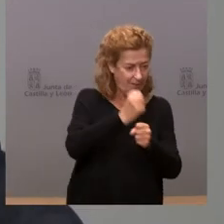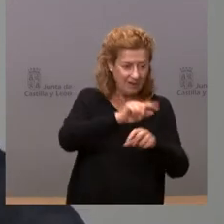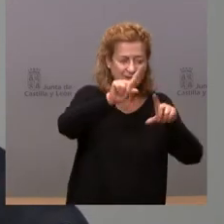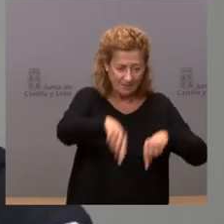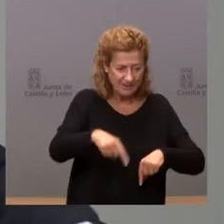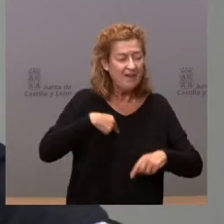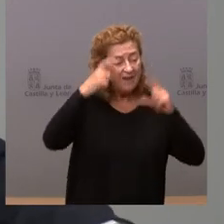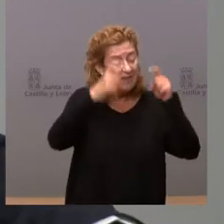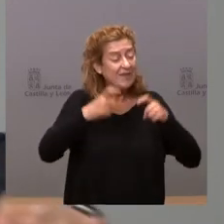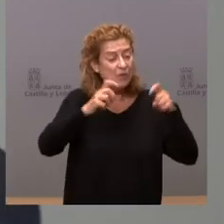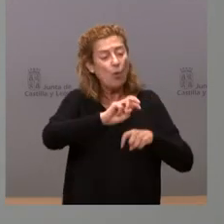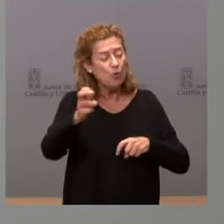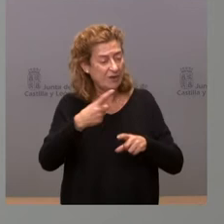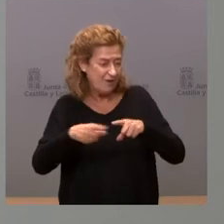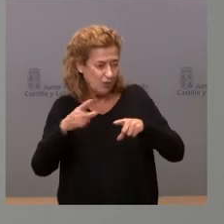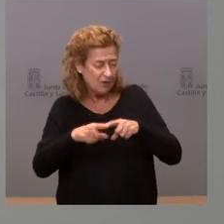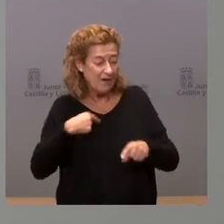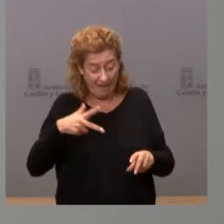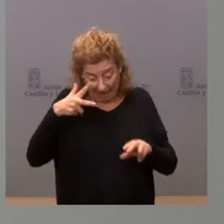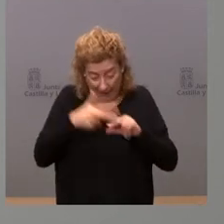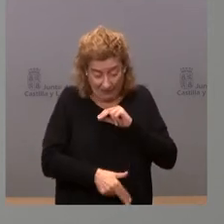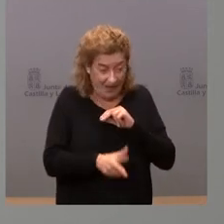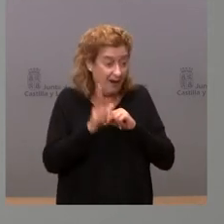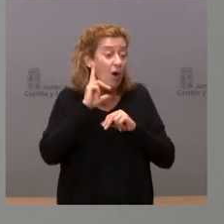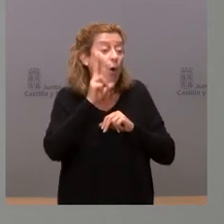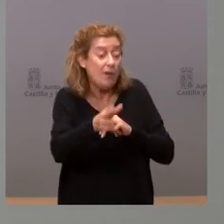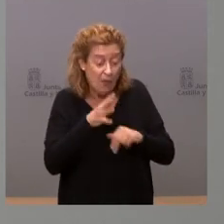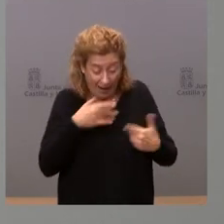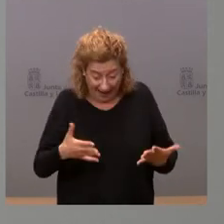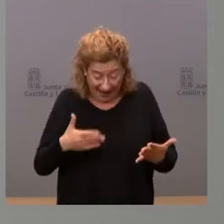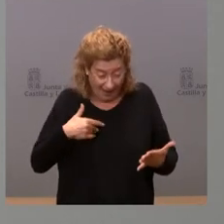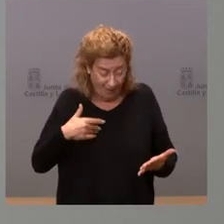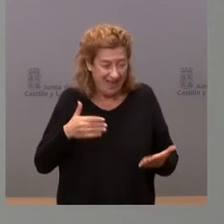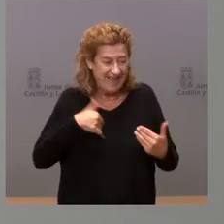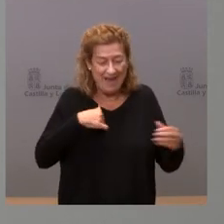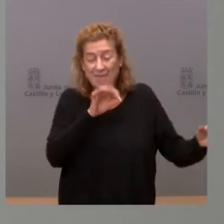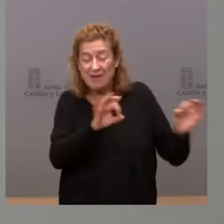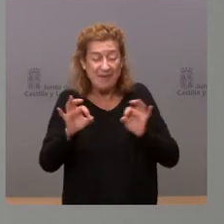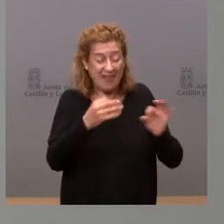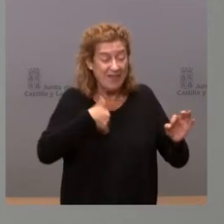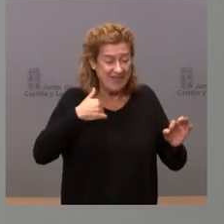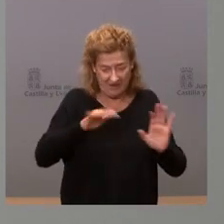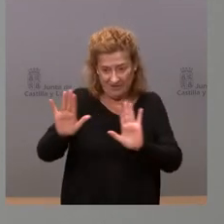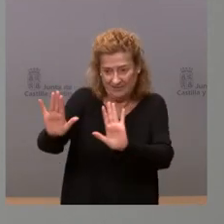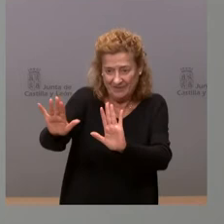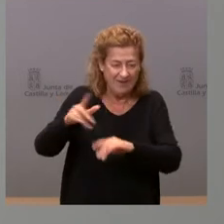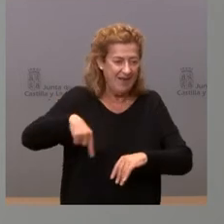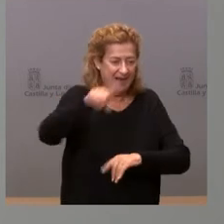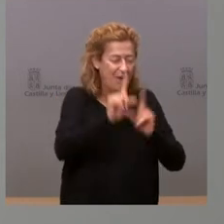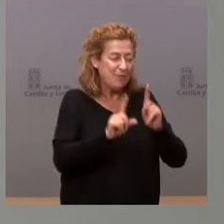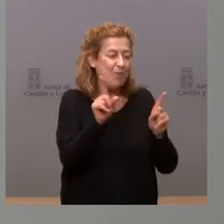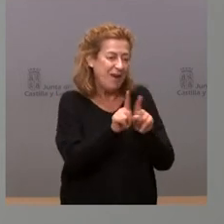también hacer otra cosa y es evitar que se jubilen aquellos que tenían procesos de jubilación en ciernes es decir que había manifestado su